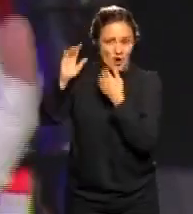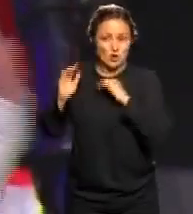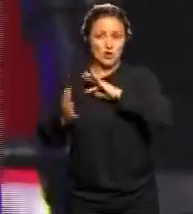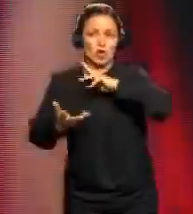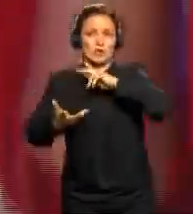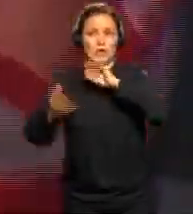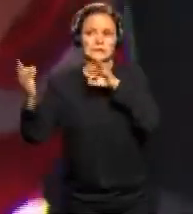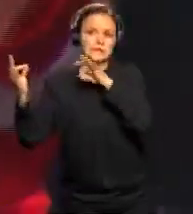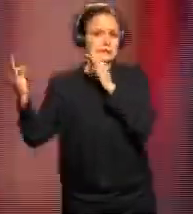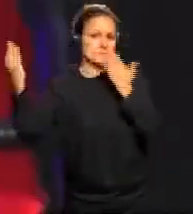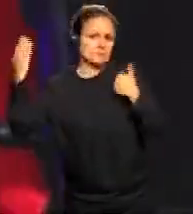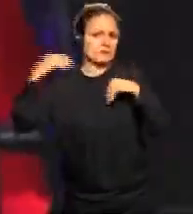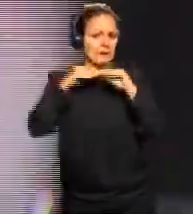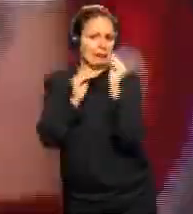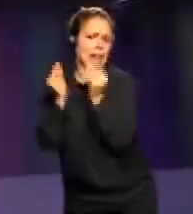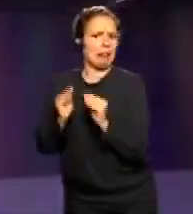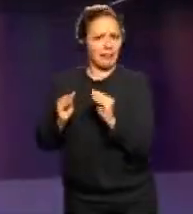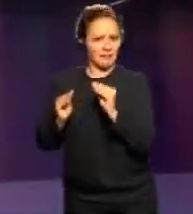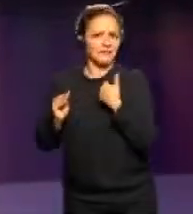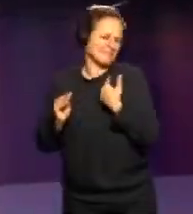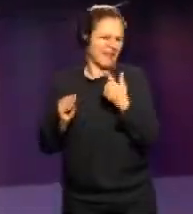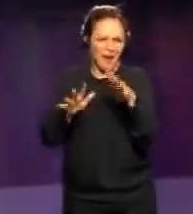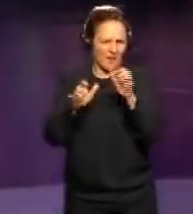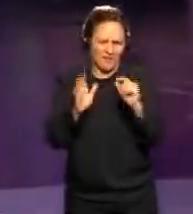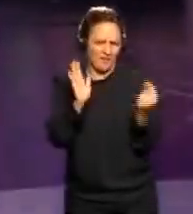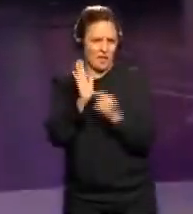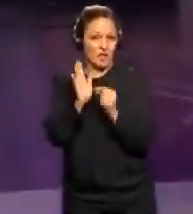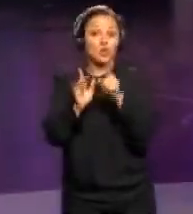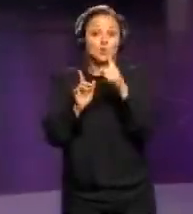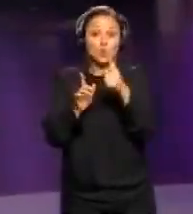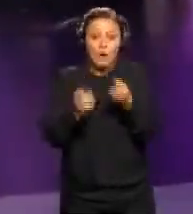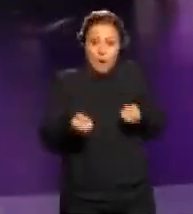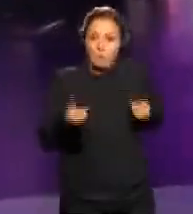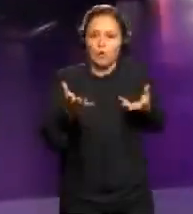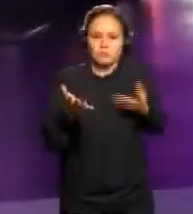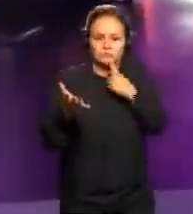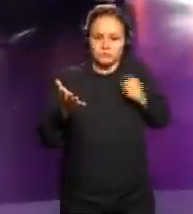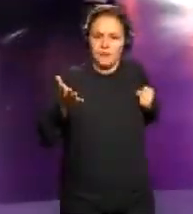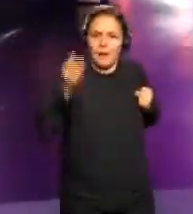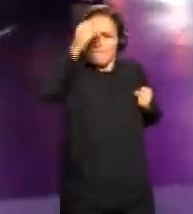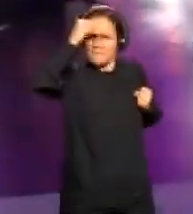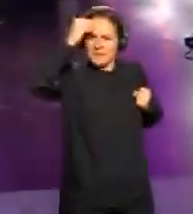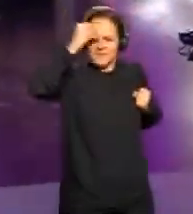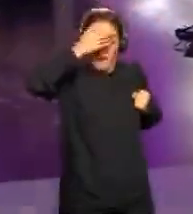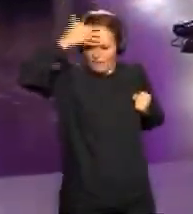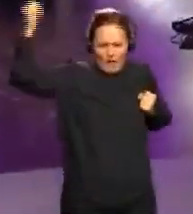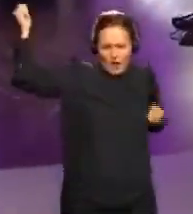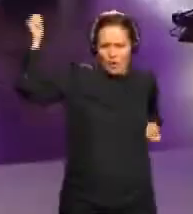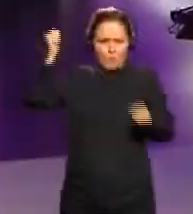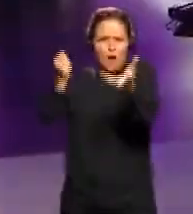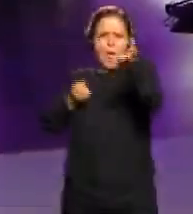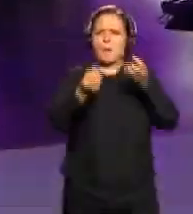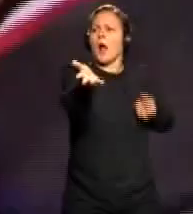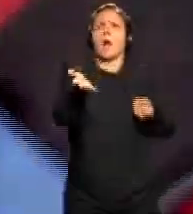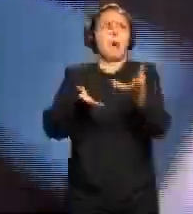maquillado la noticia, lo tienes que decir sin pensarlo si